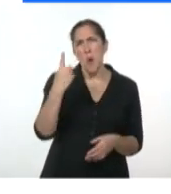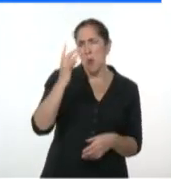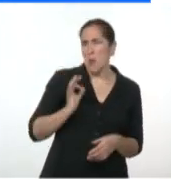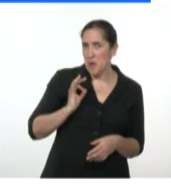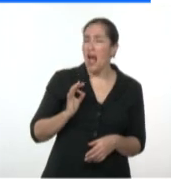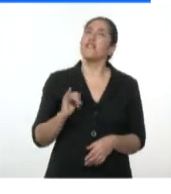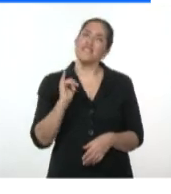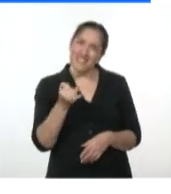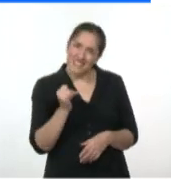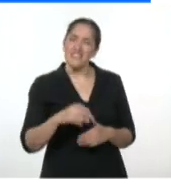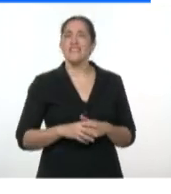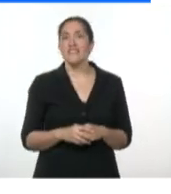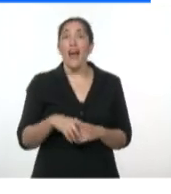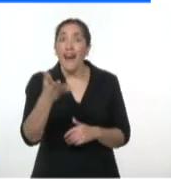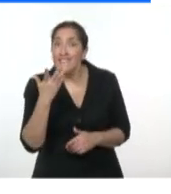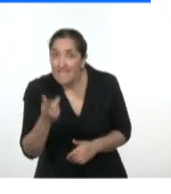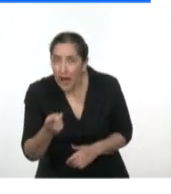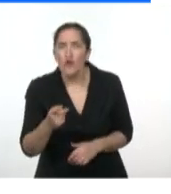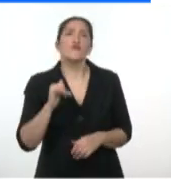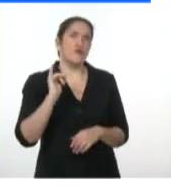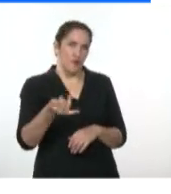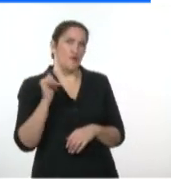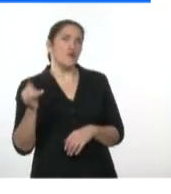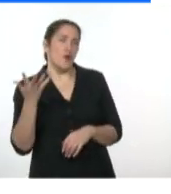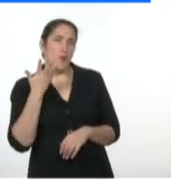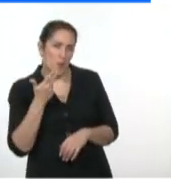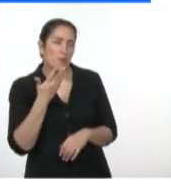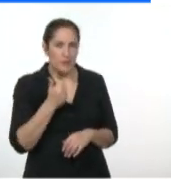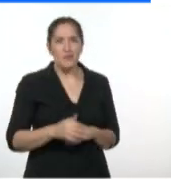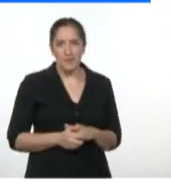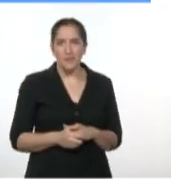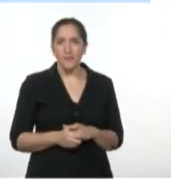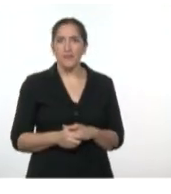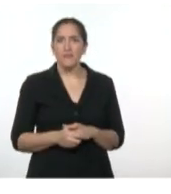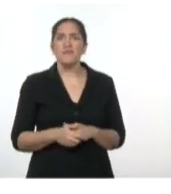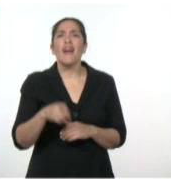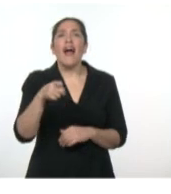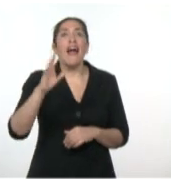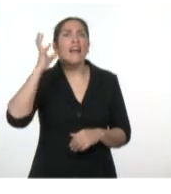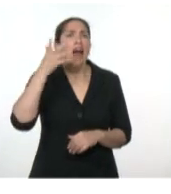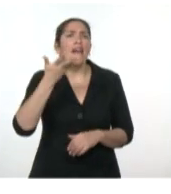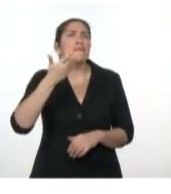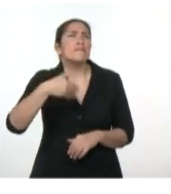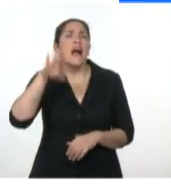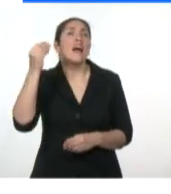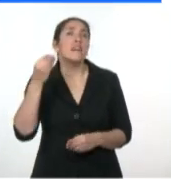radio? Sí. ¿Y les gusta? Sí, nos gusta. ¿Y qué cosas les gusta más de la radio?